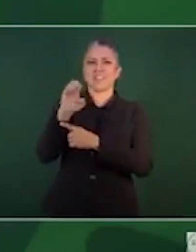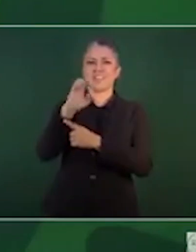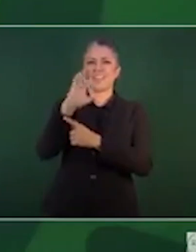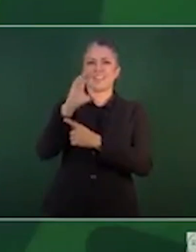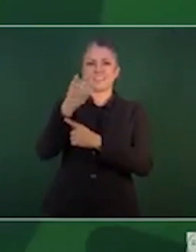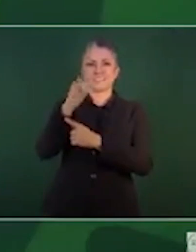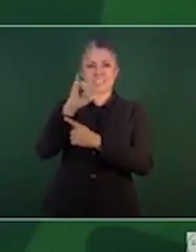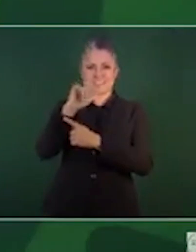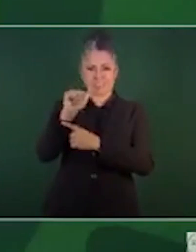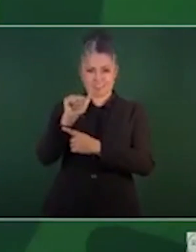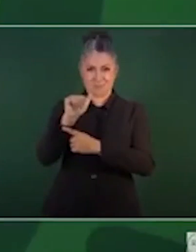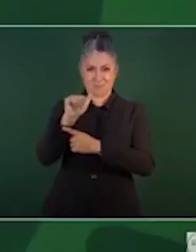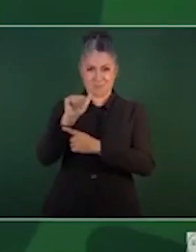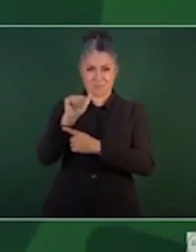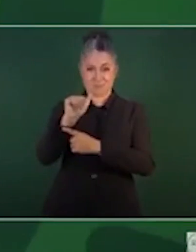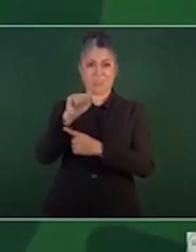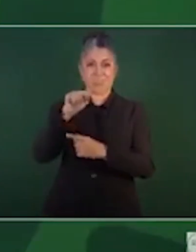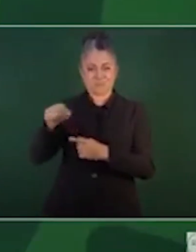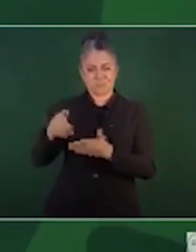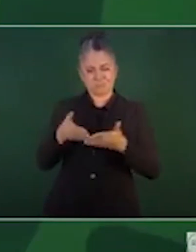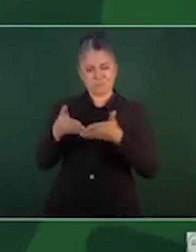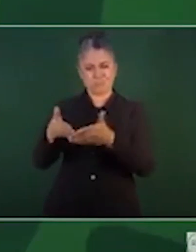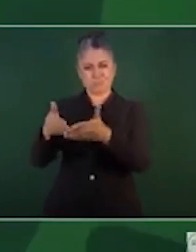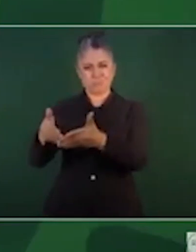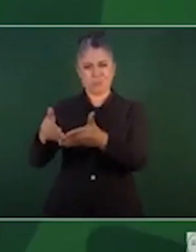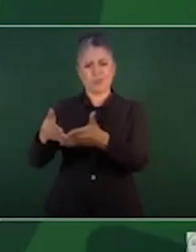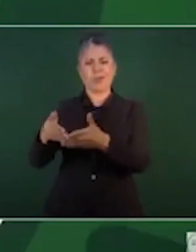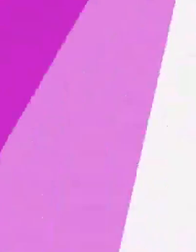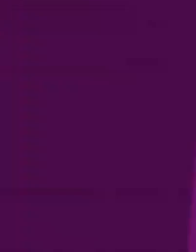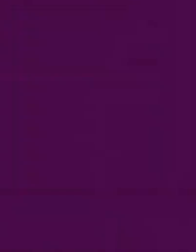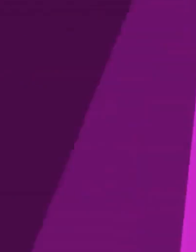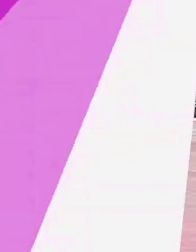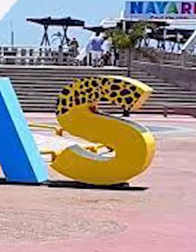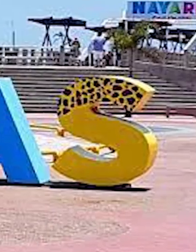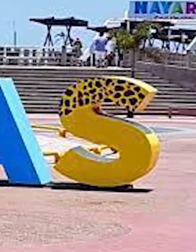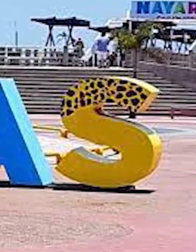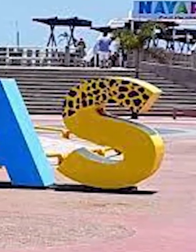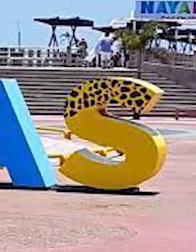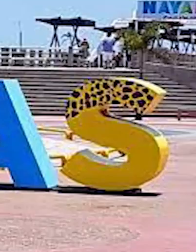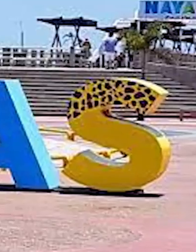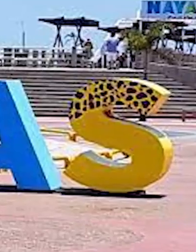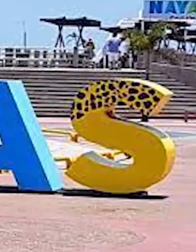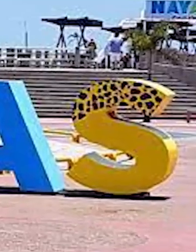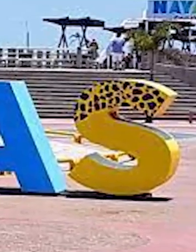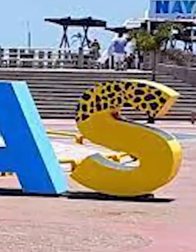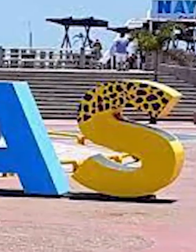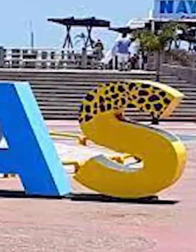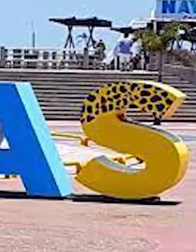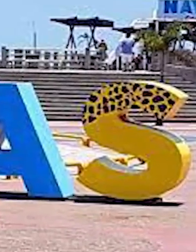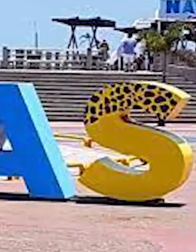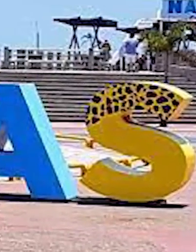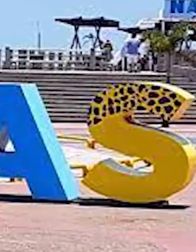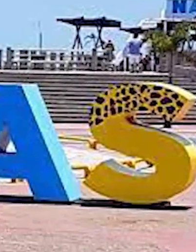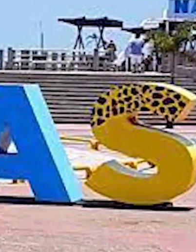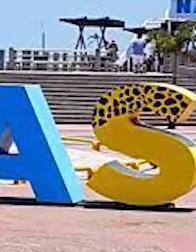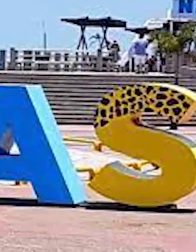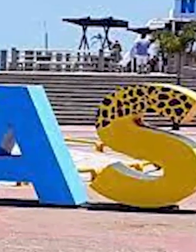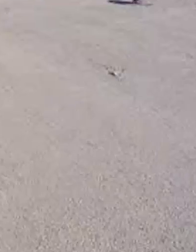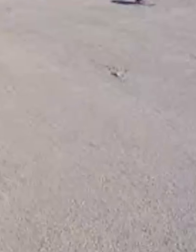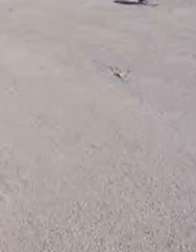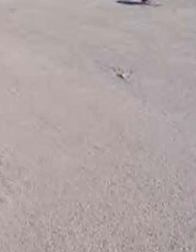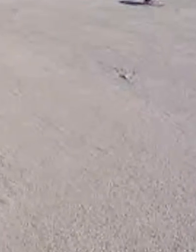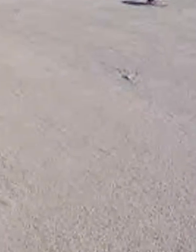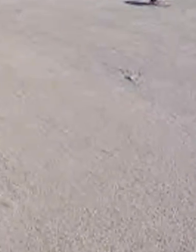naval, el cual habrá de terminarse en mayo del año que entra. El presidente señaló que las obras estarán